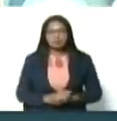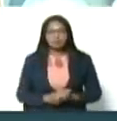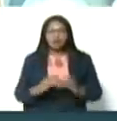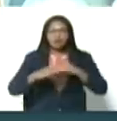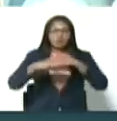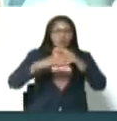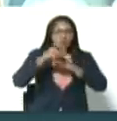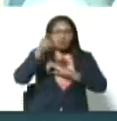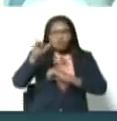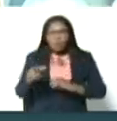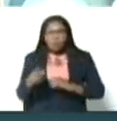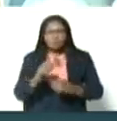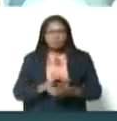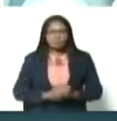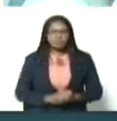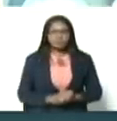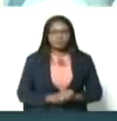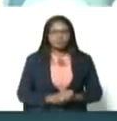autobuseros,